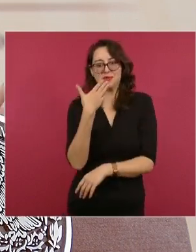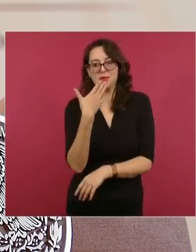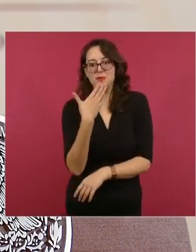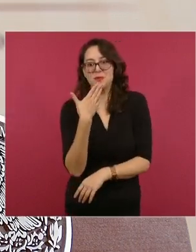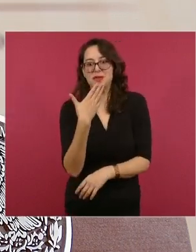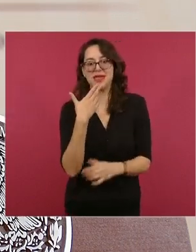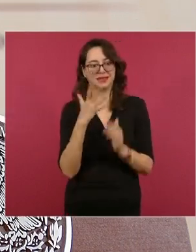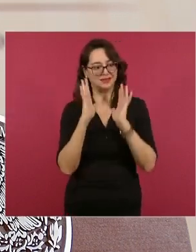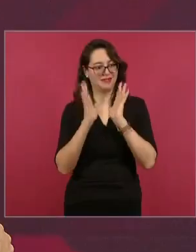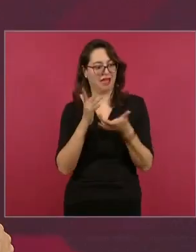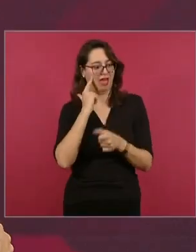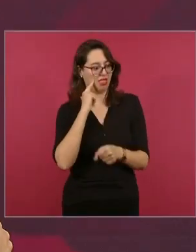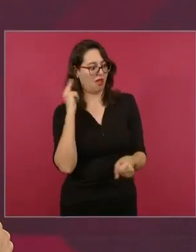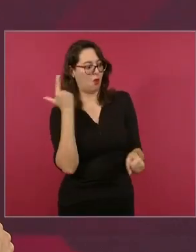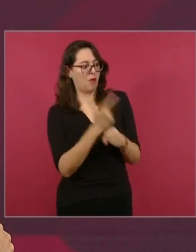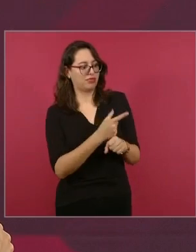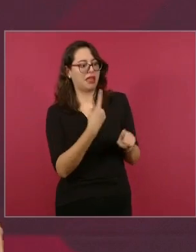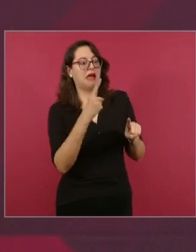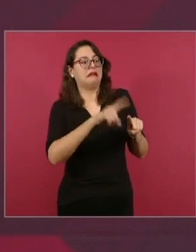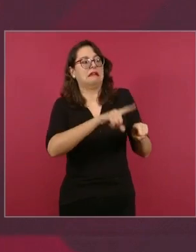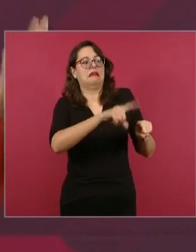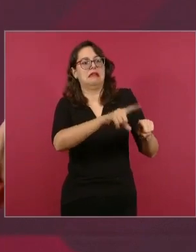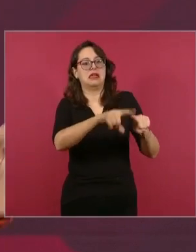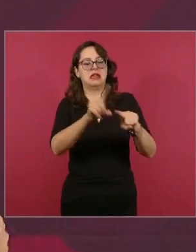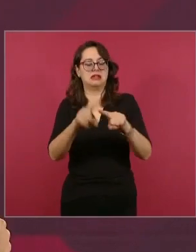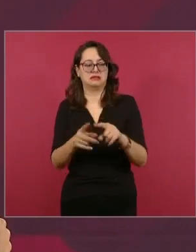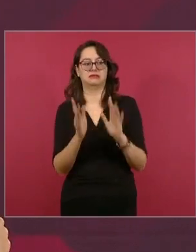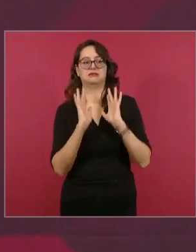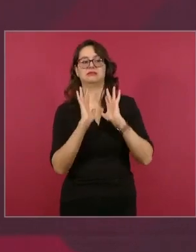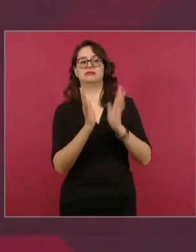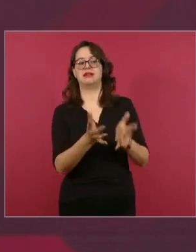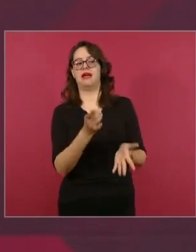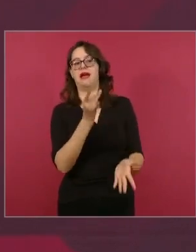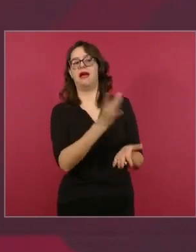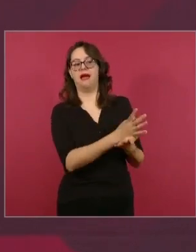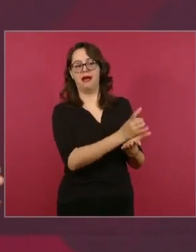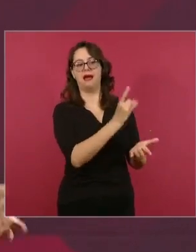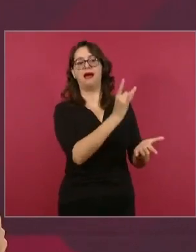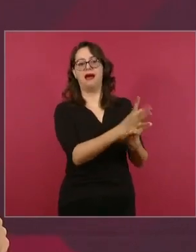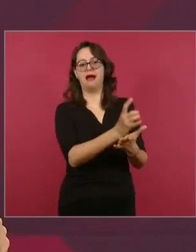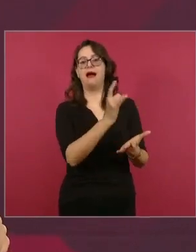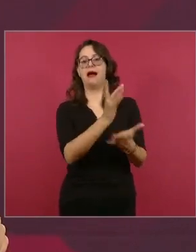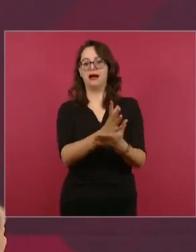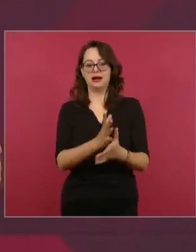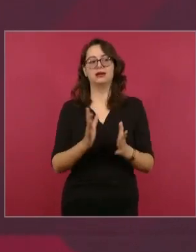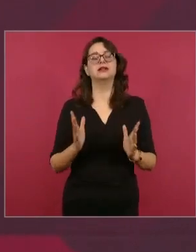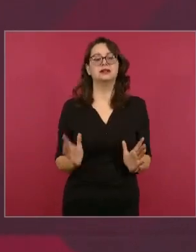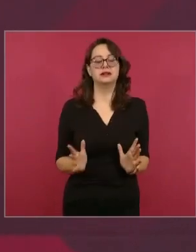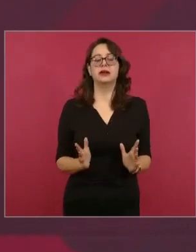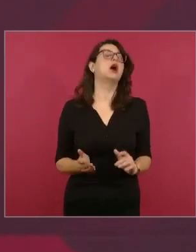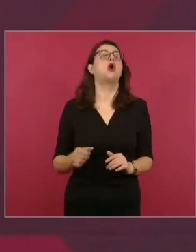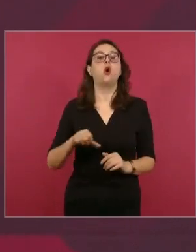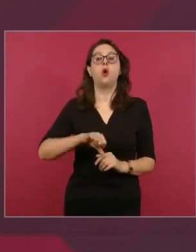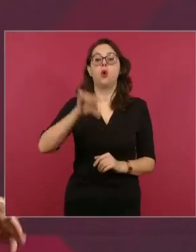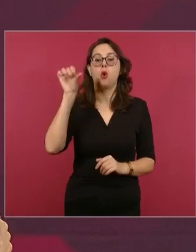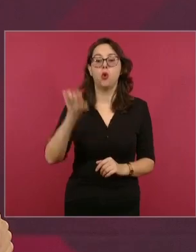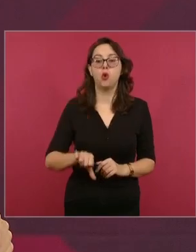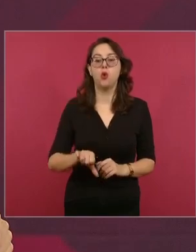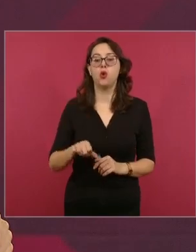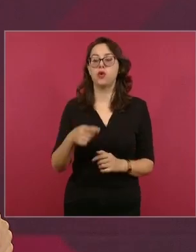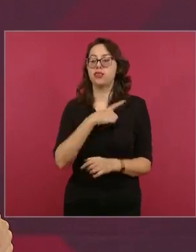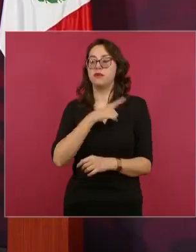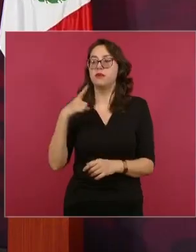tapaba y no se daba a conocer. Hoy todos estos espacios, como el propio espacio en el que estamos hoy, que es